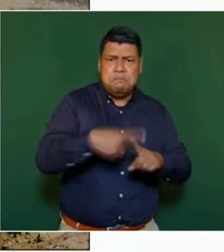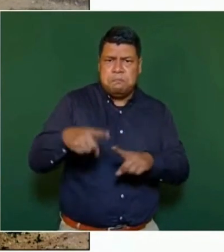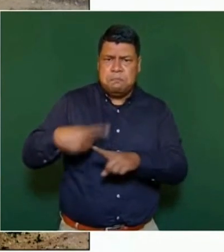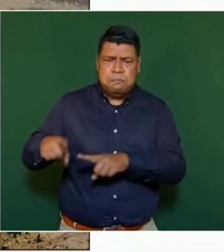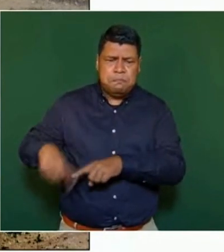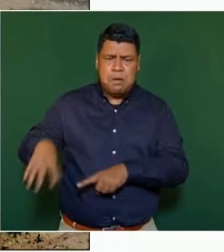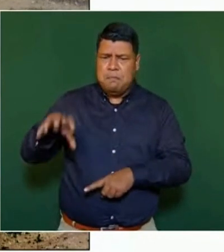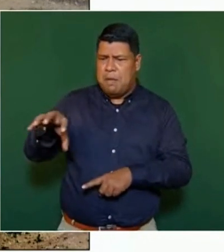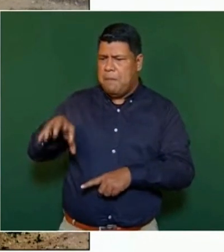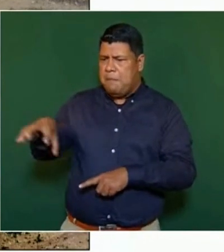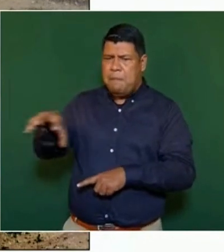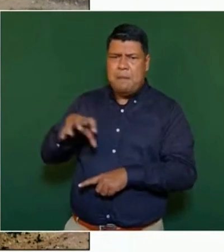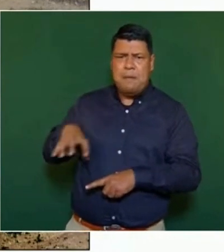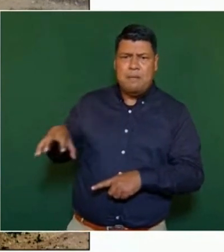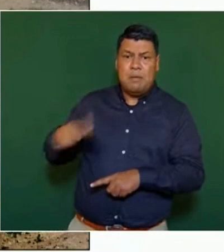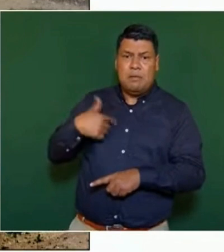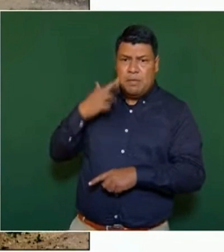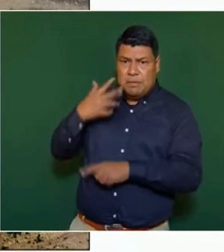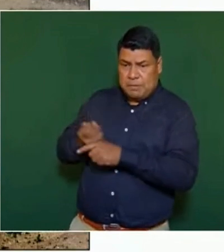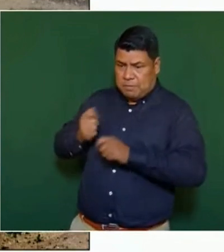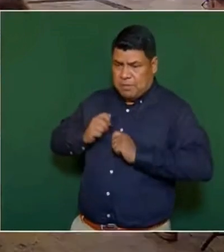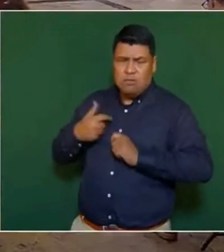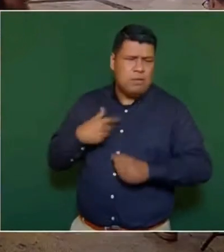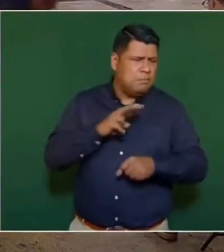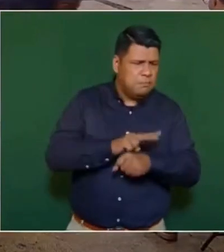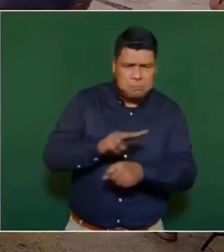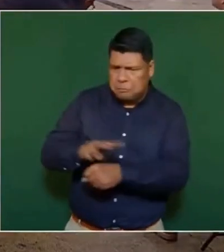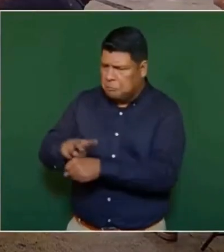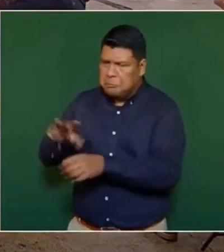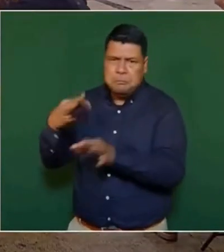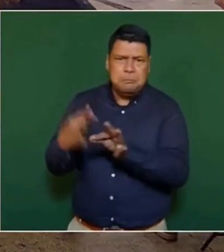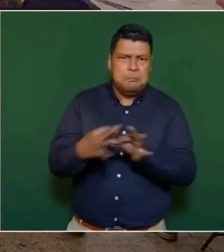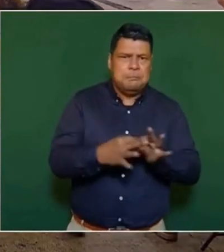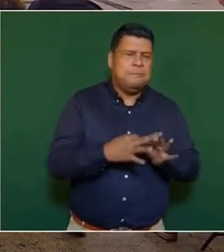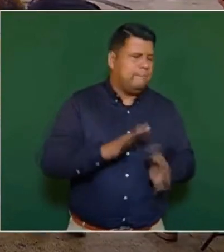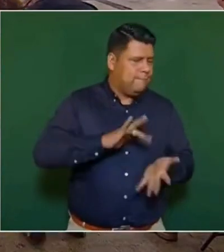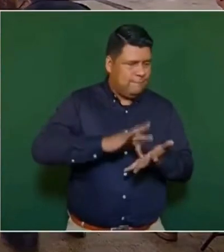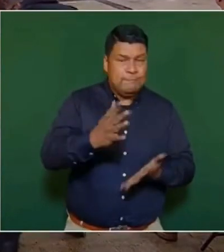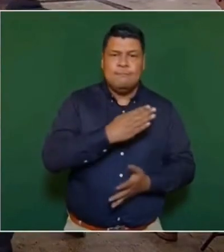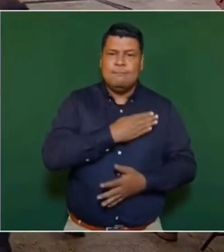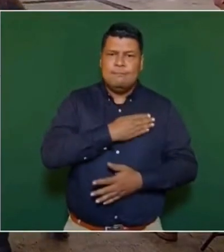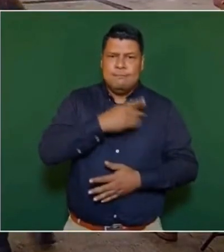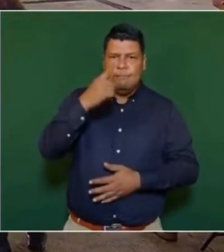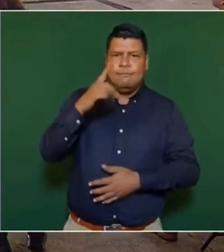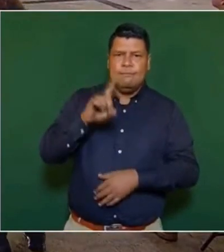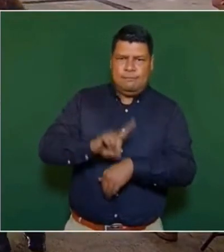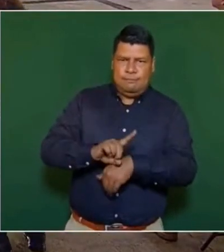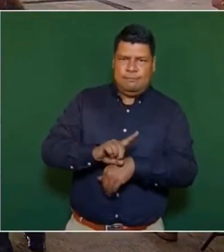corresponde a la Secretaría de Marina. Gracias, buen día. Con permiso.